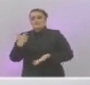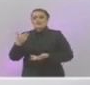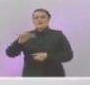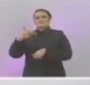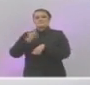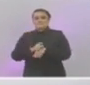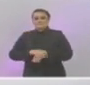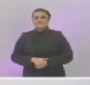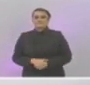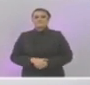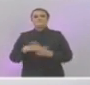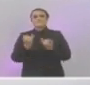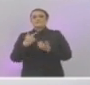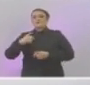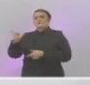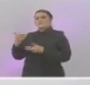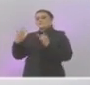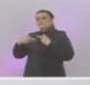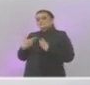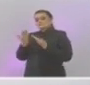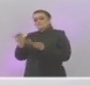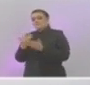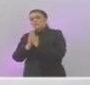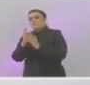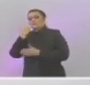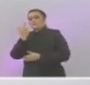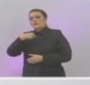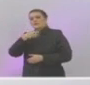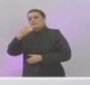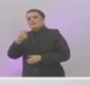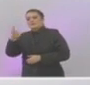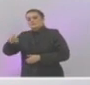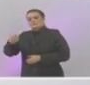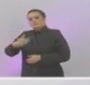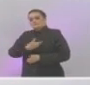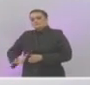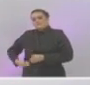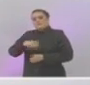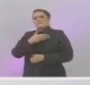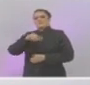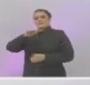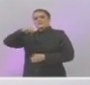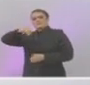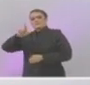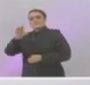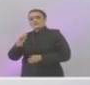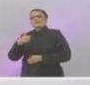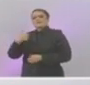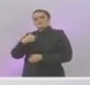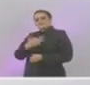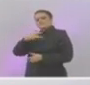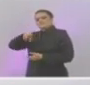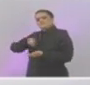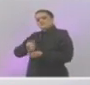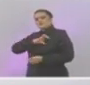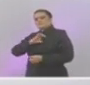día. A través de su persona, saludo con respeto al presidente Andrés Manuel López Obrador, a quien aprecio